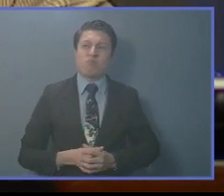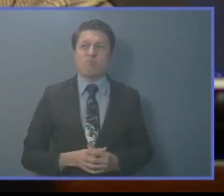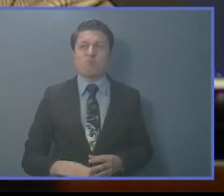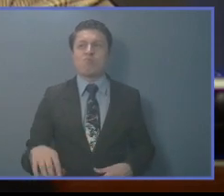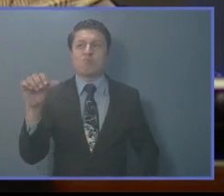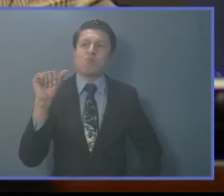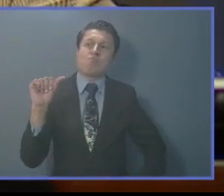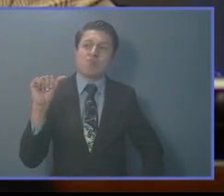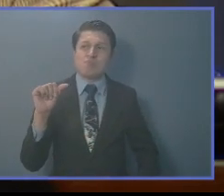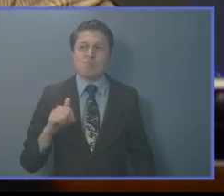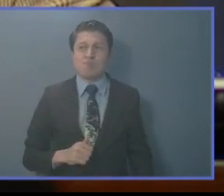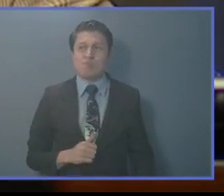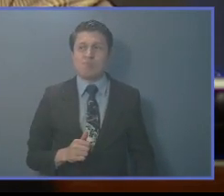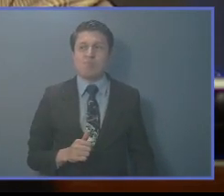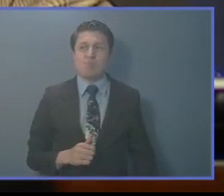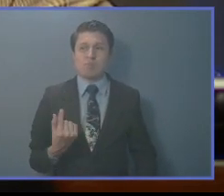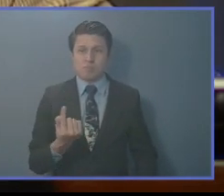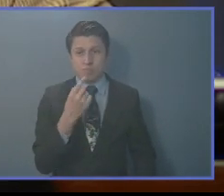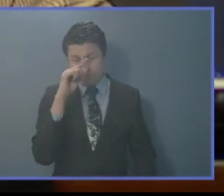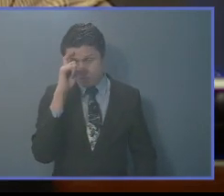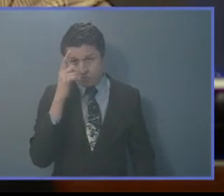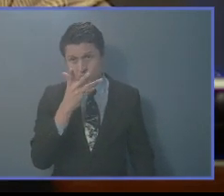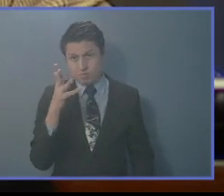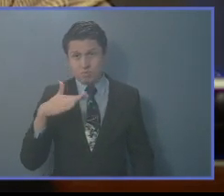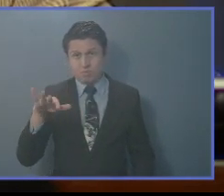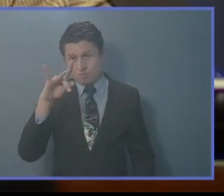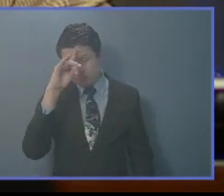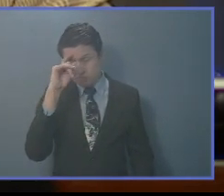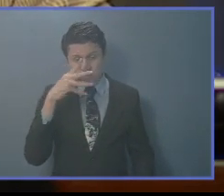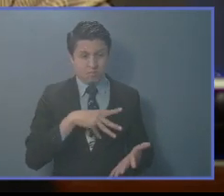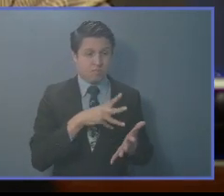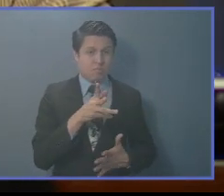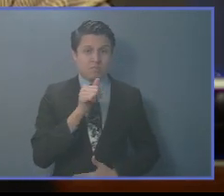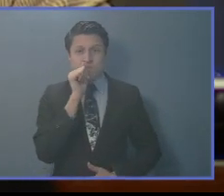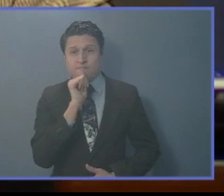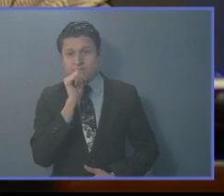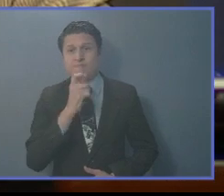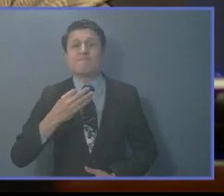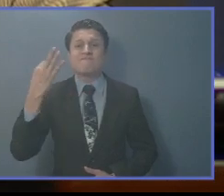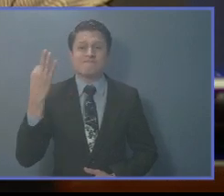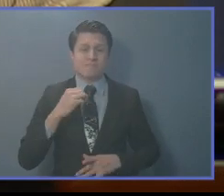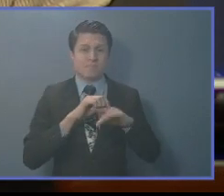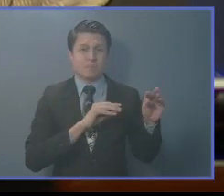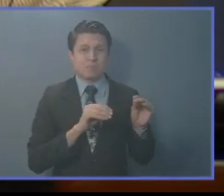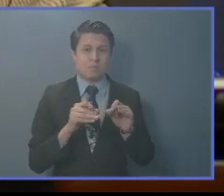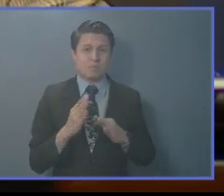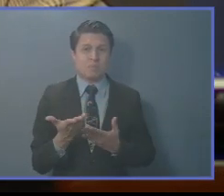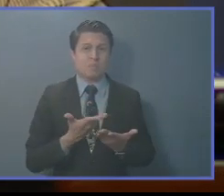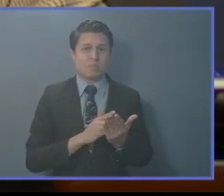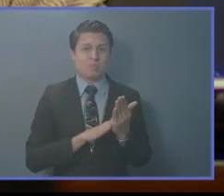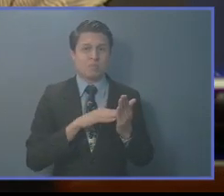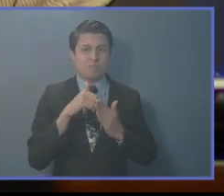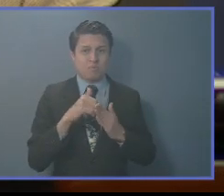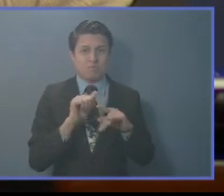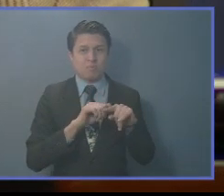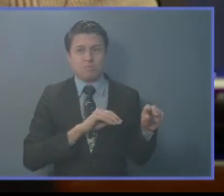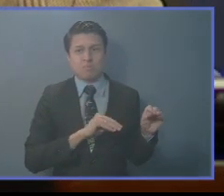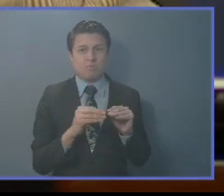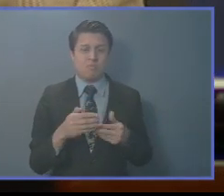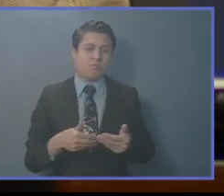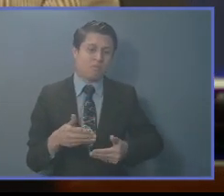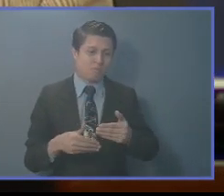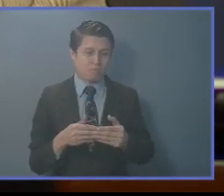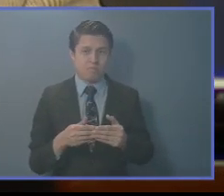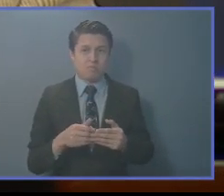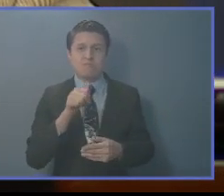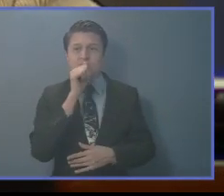A. Los empleados de todos los centros de trabajo públicos y privados deberán ajustar sus programas de gestión de prevención